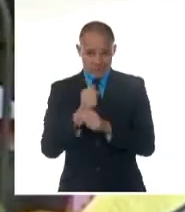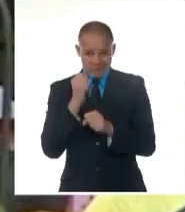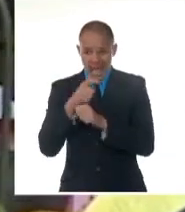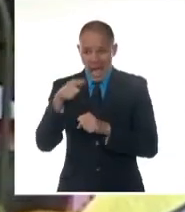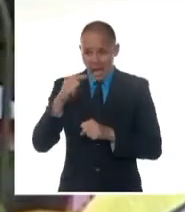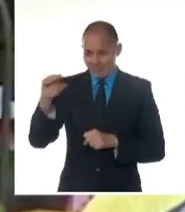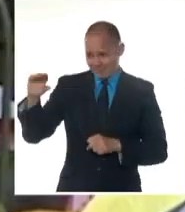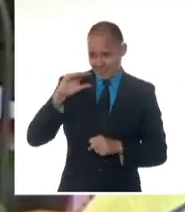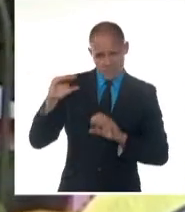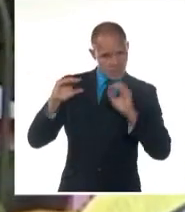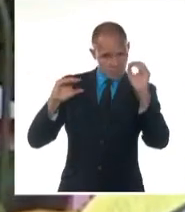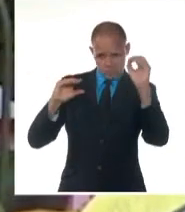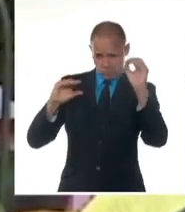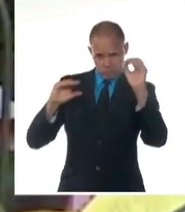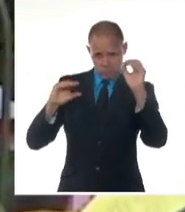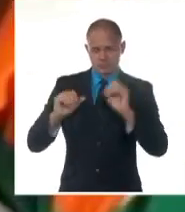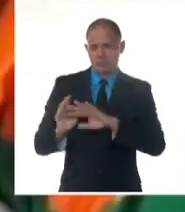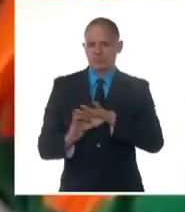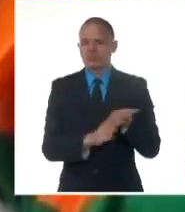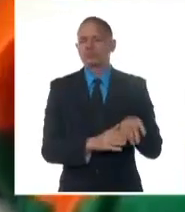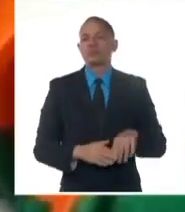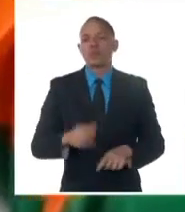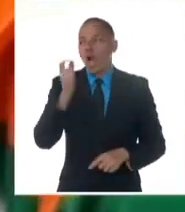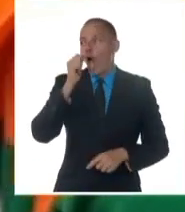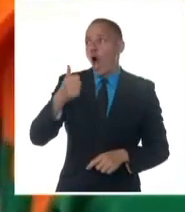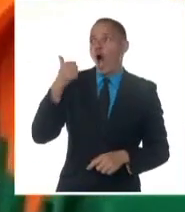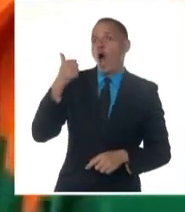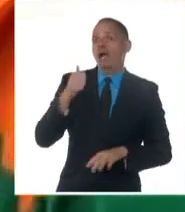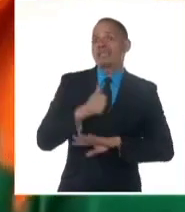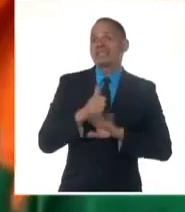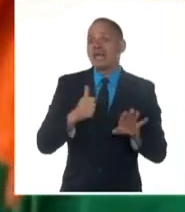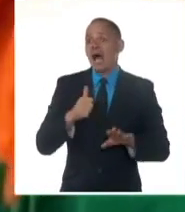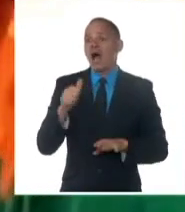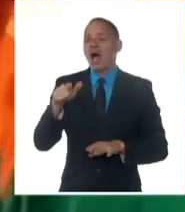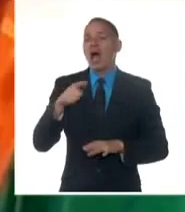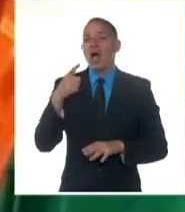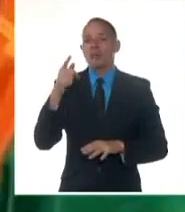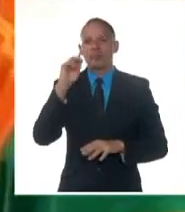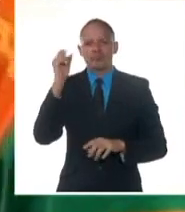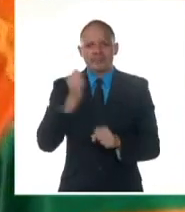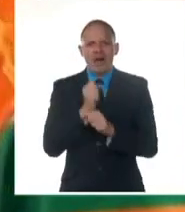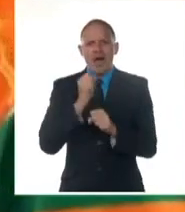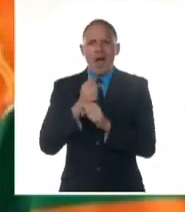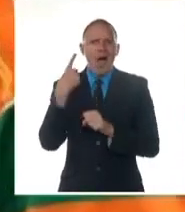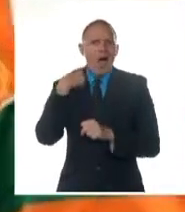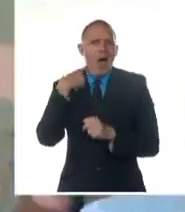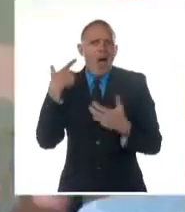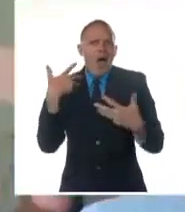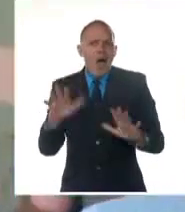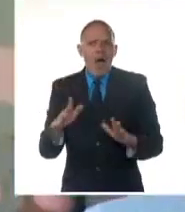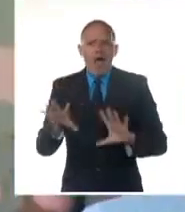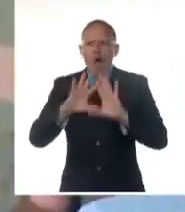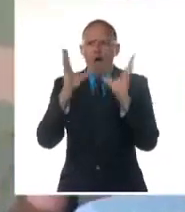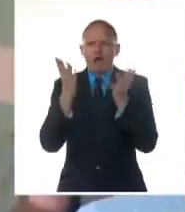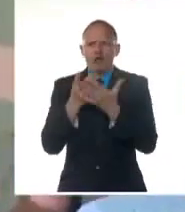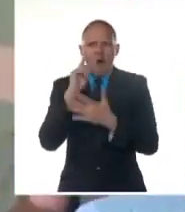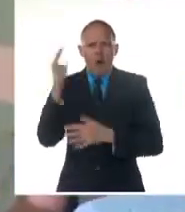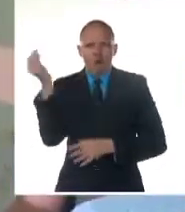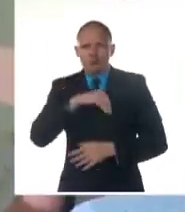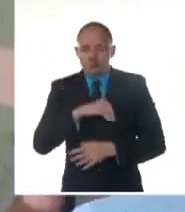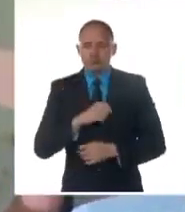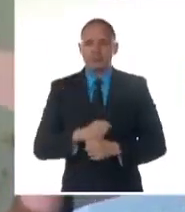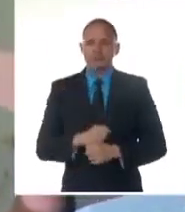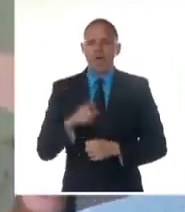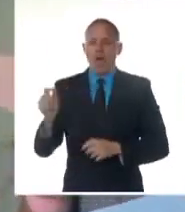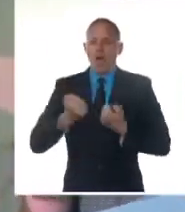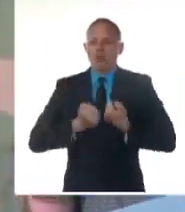de experiencia, Roberto Aniceto Pacheco Martínez es poseedor de varios récords y también de un magnífico averaje. El natural